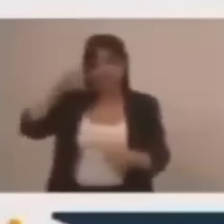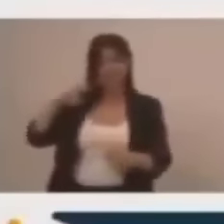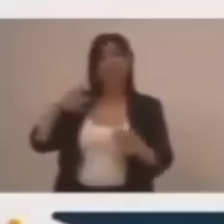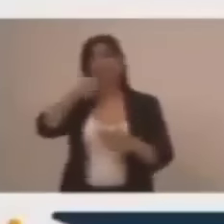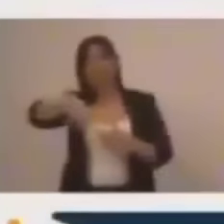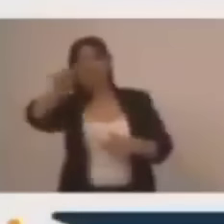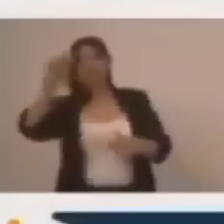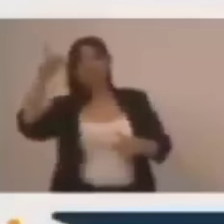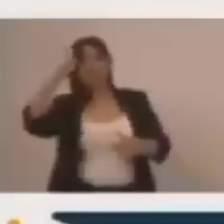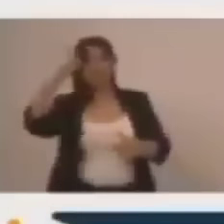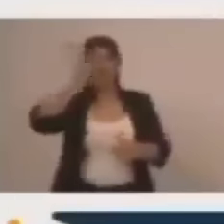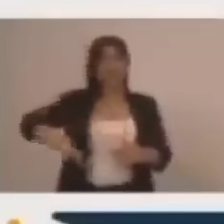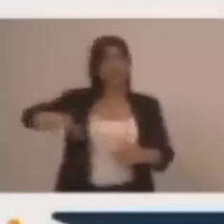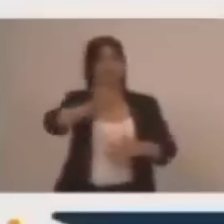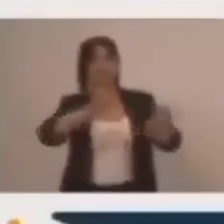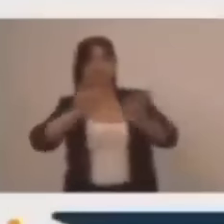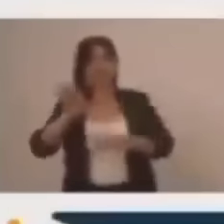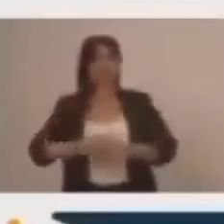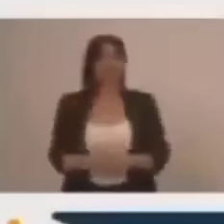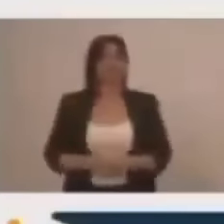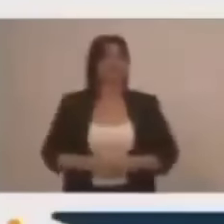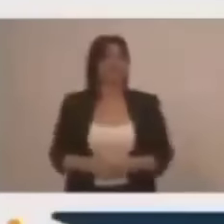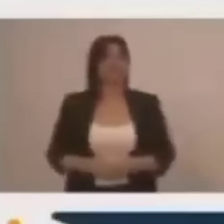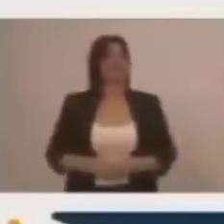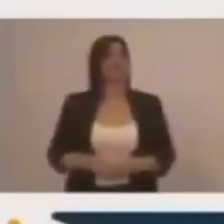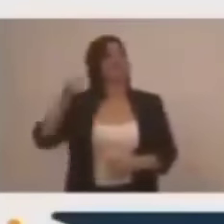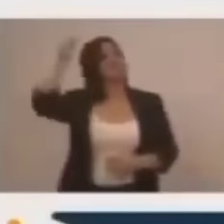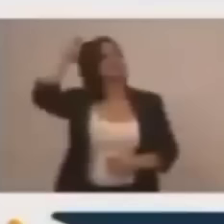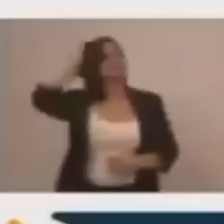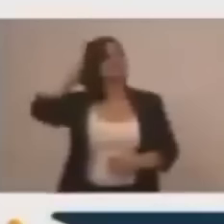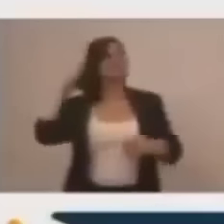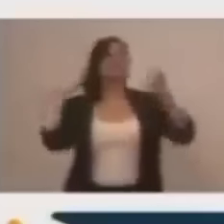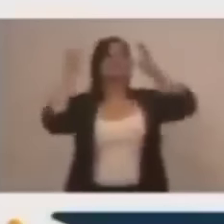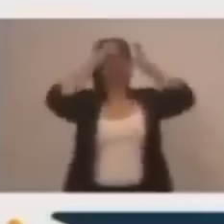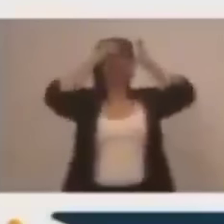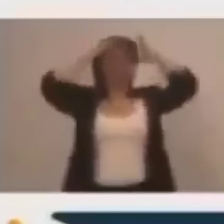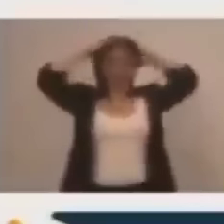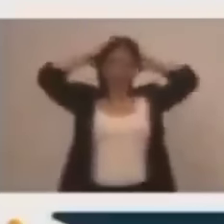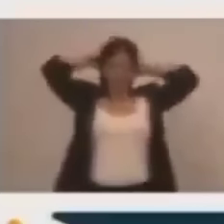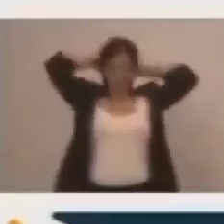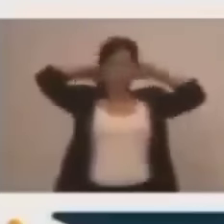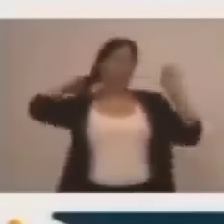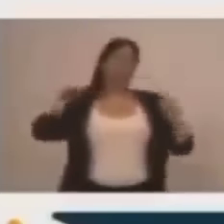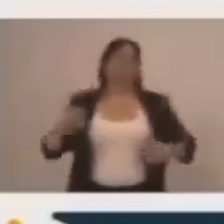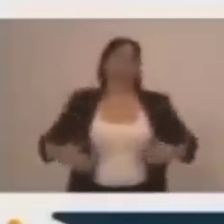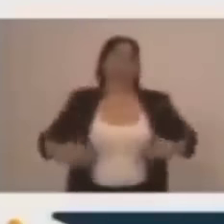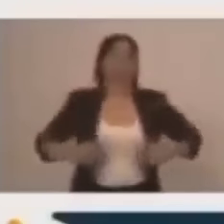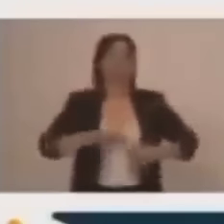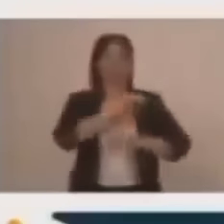nacional que ustedes defienden y que ustedes proclaman. Allá están. Acá no. Ah.